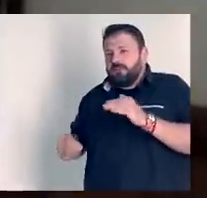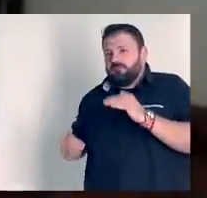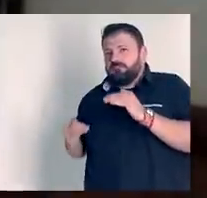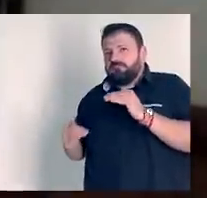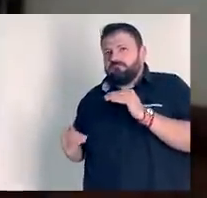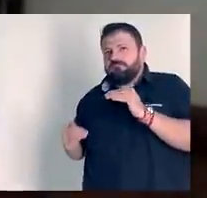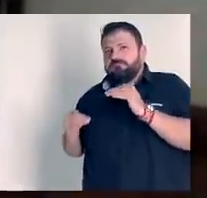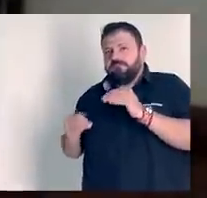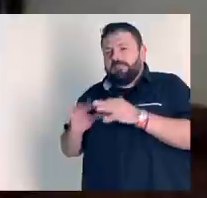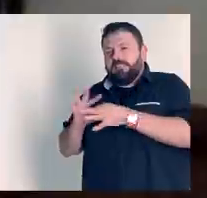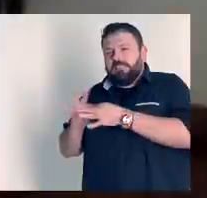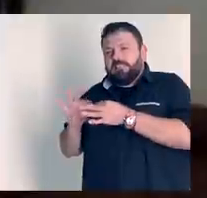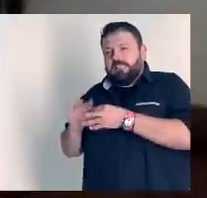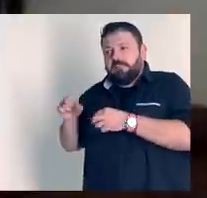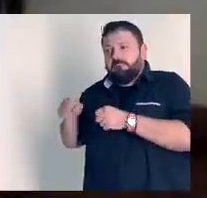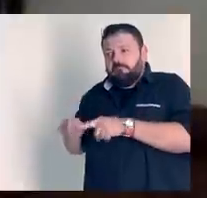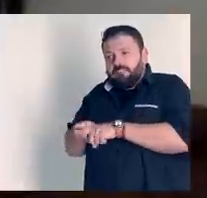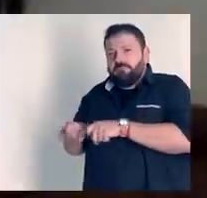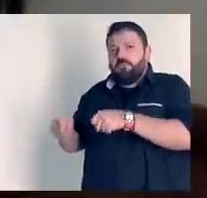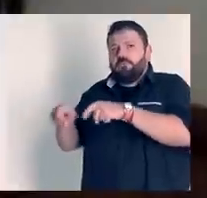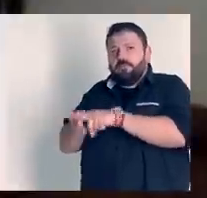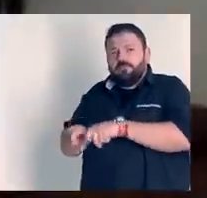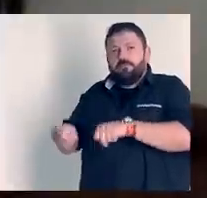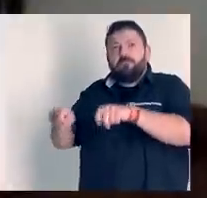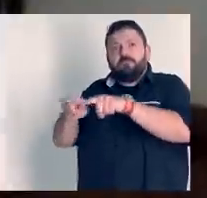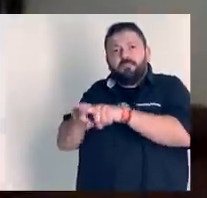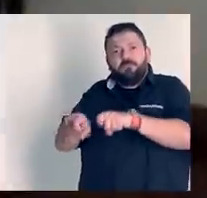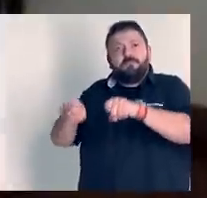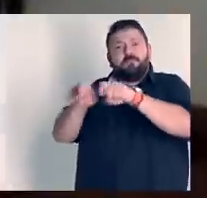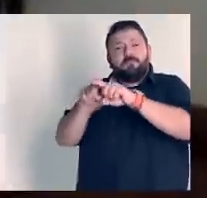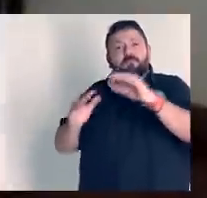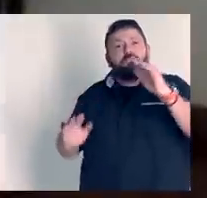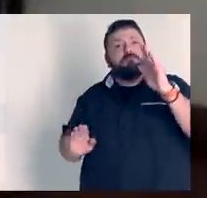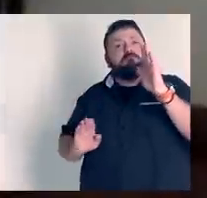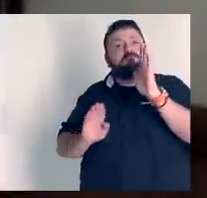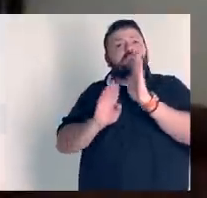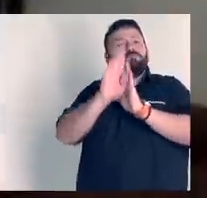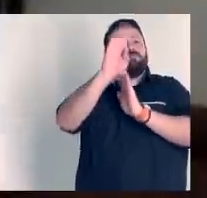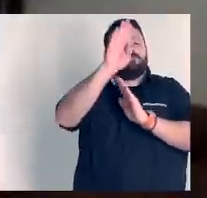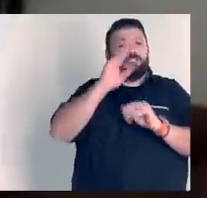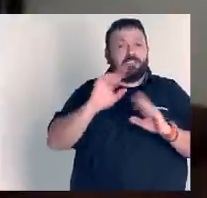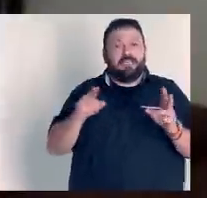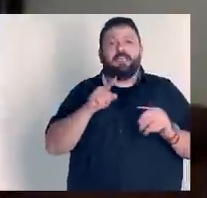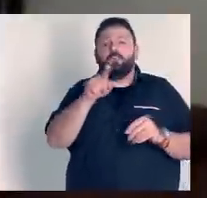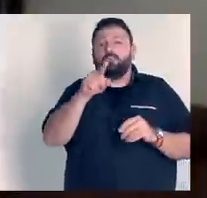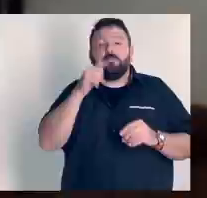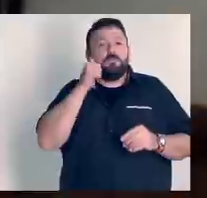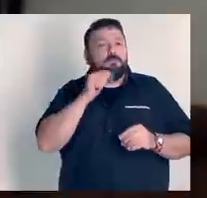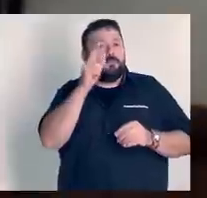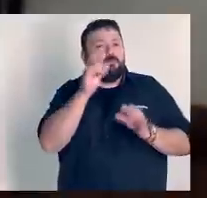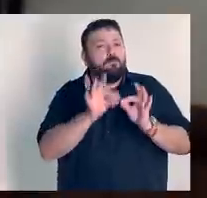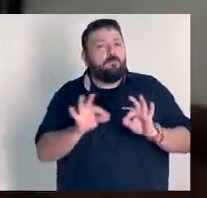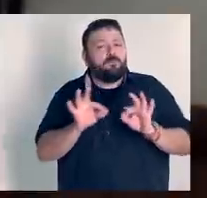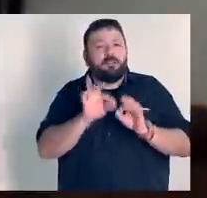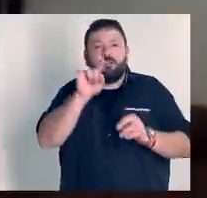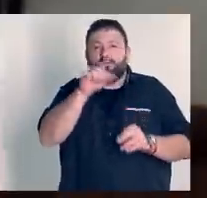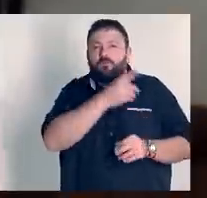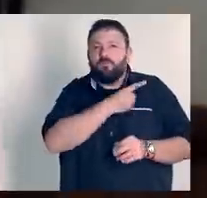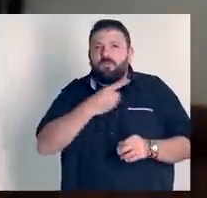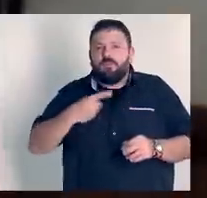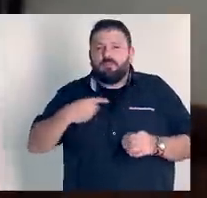cada nivel en el organigrama. El principio es entender que tu negocio se